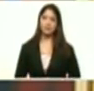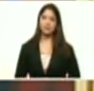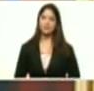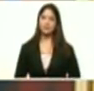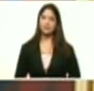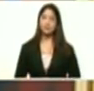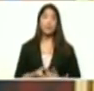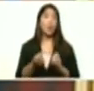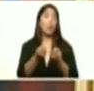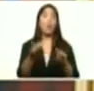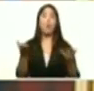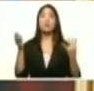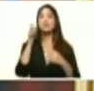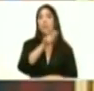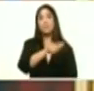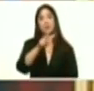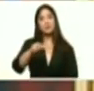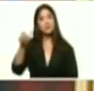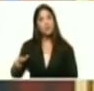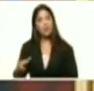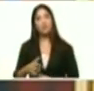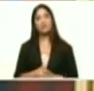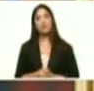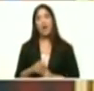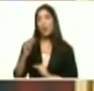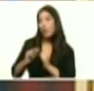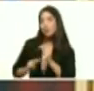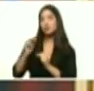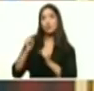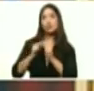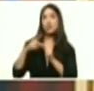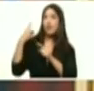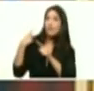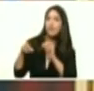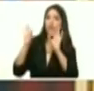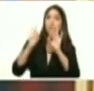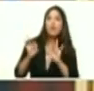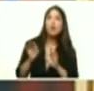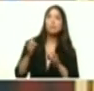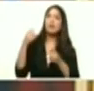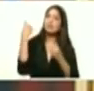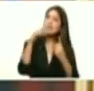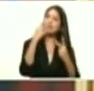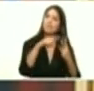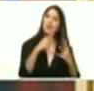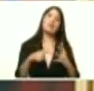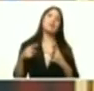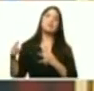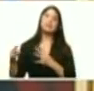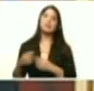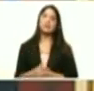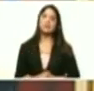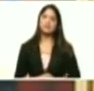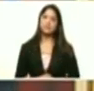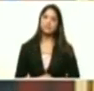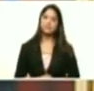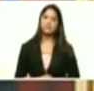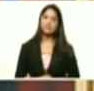¿Cuánta gente que viene construyendo alternativas humanistas ante el neoliberalismo criminal?